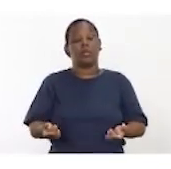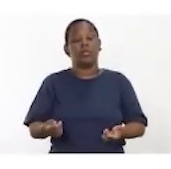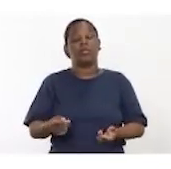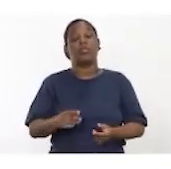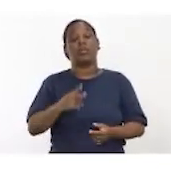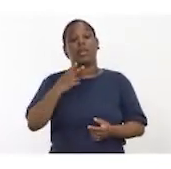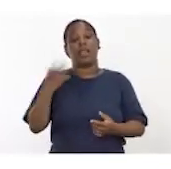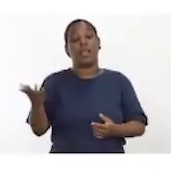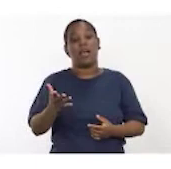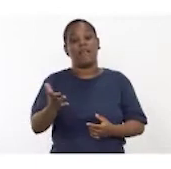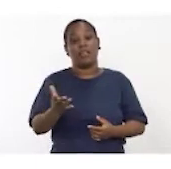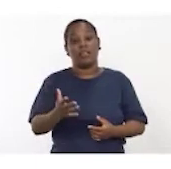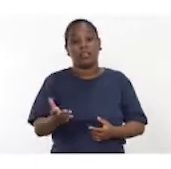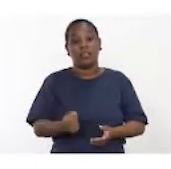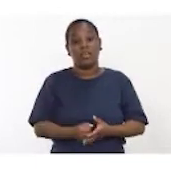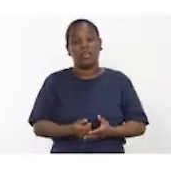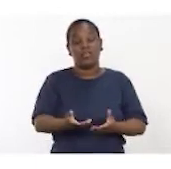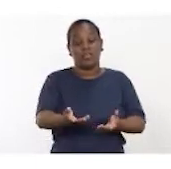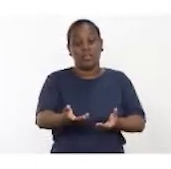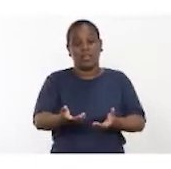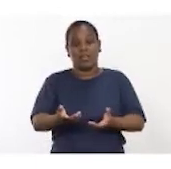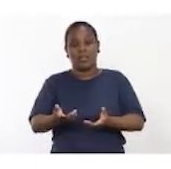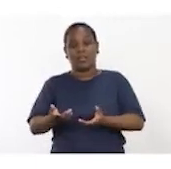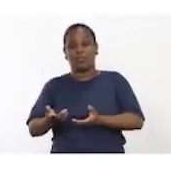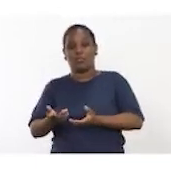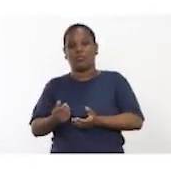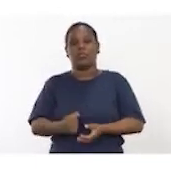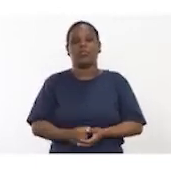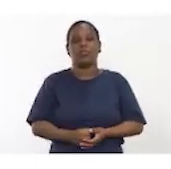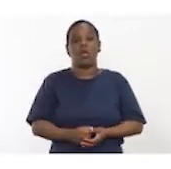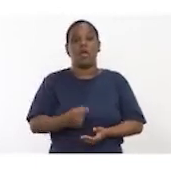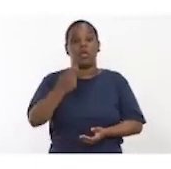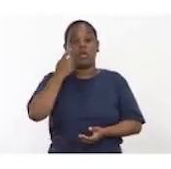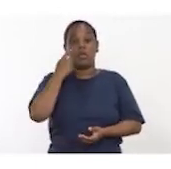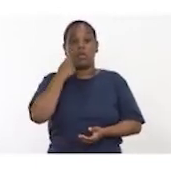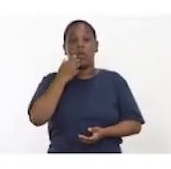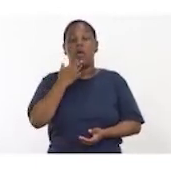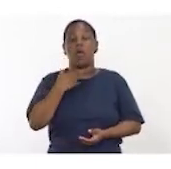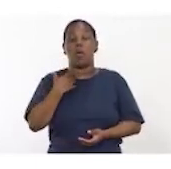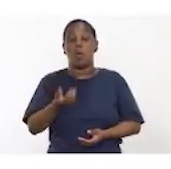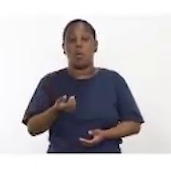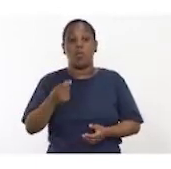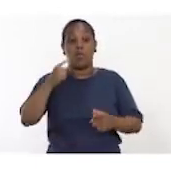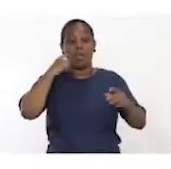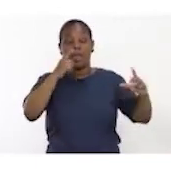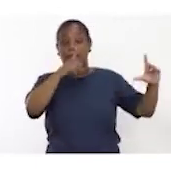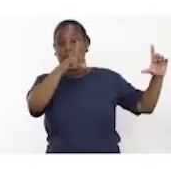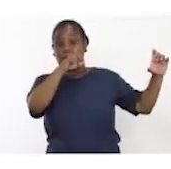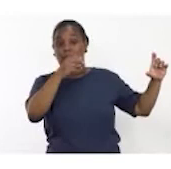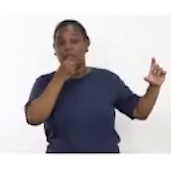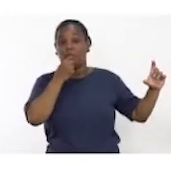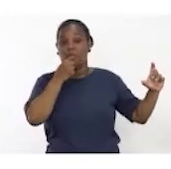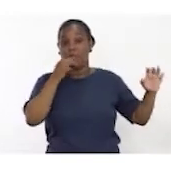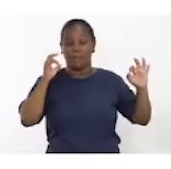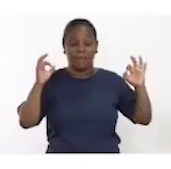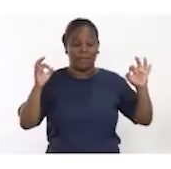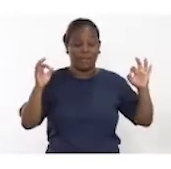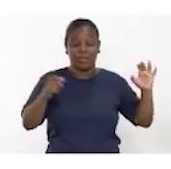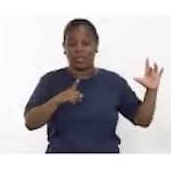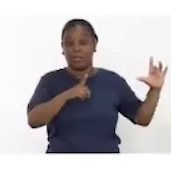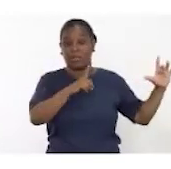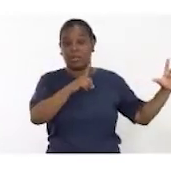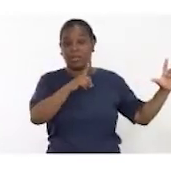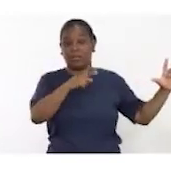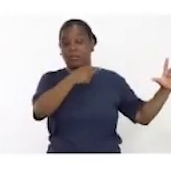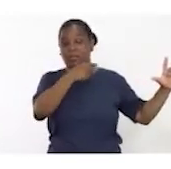por eso que la velocidad es de retroceso. Y ven como en la pantalla se puede ver perfectamente